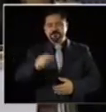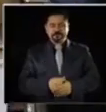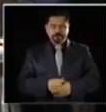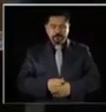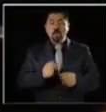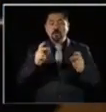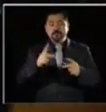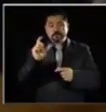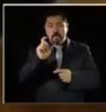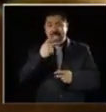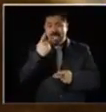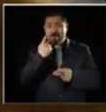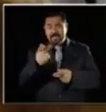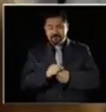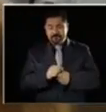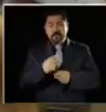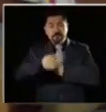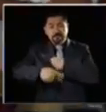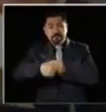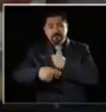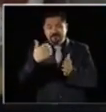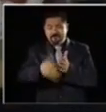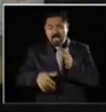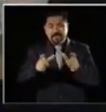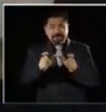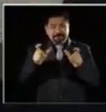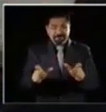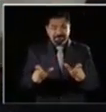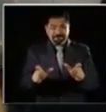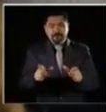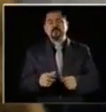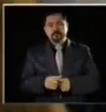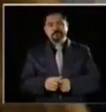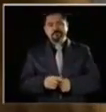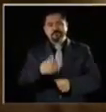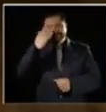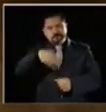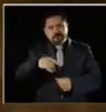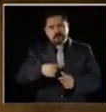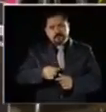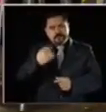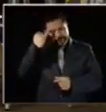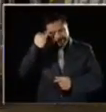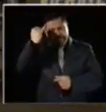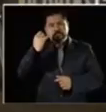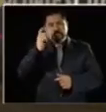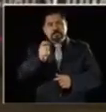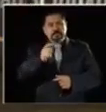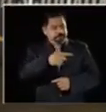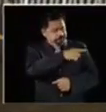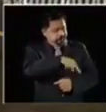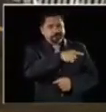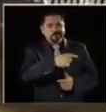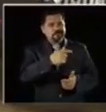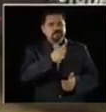inseguridad, se nos viene a la mente, lo primero es la incapacidad y la impunidad. Nosotros vamos